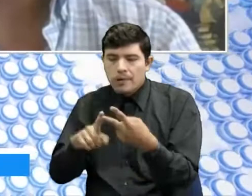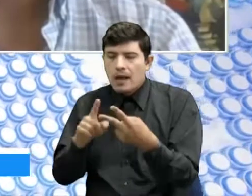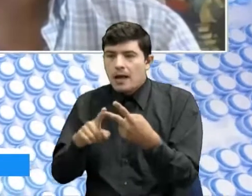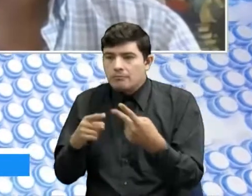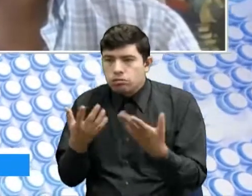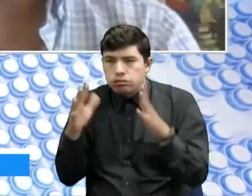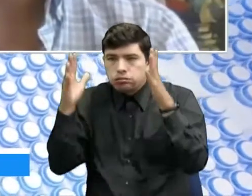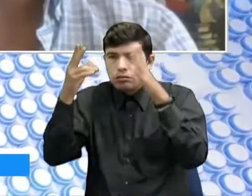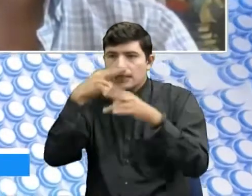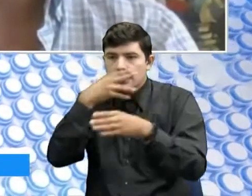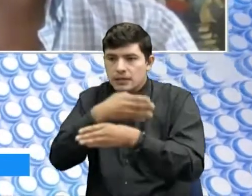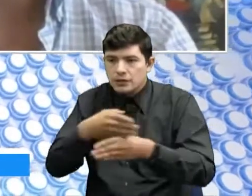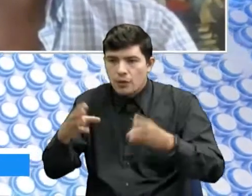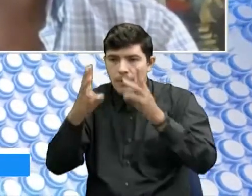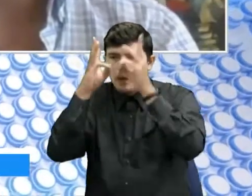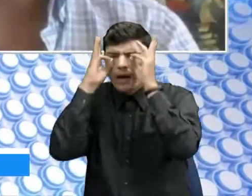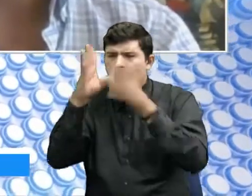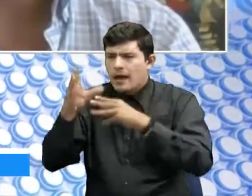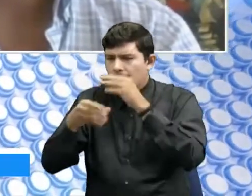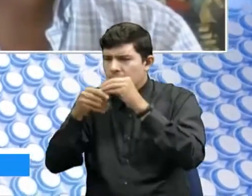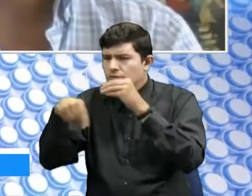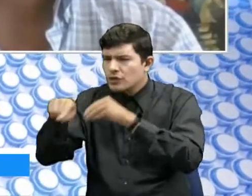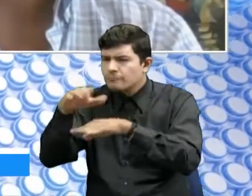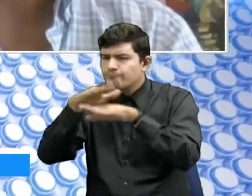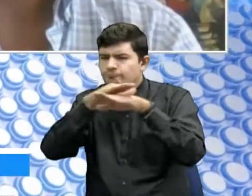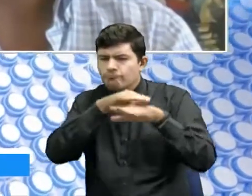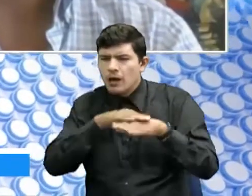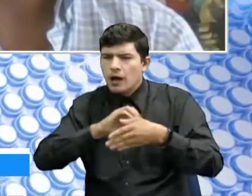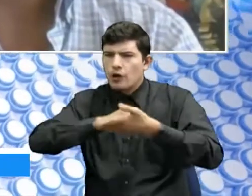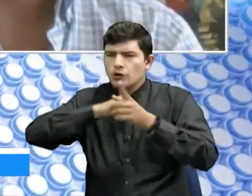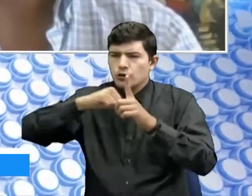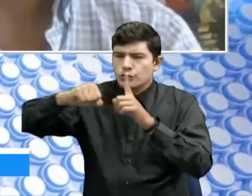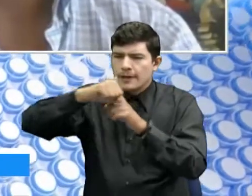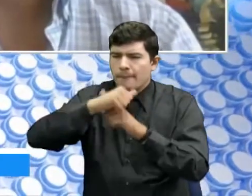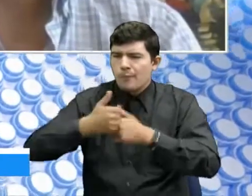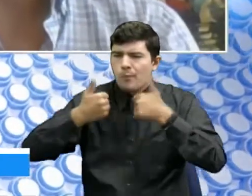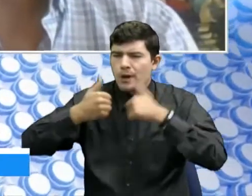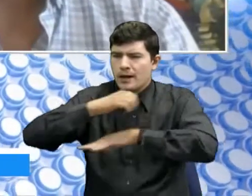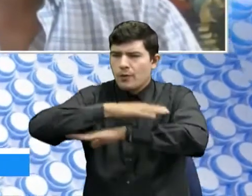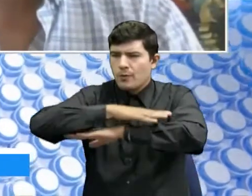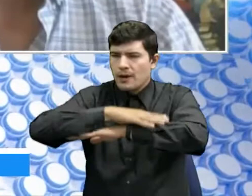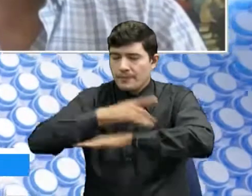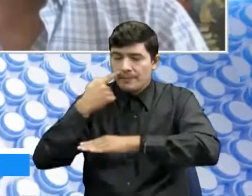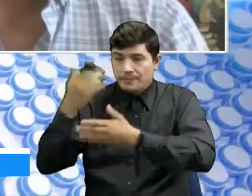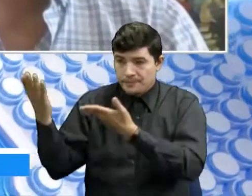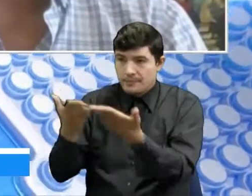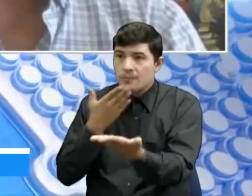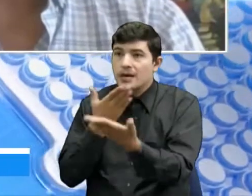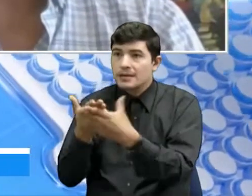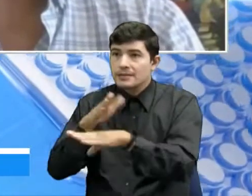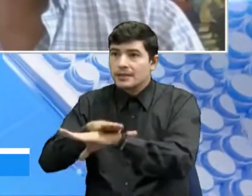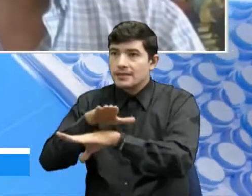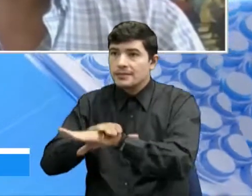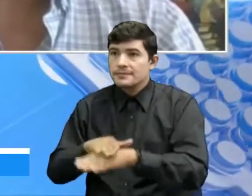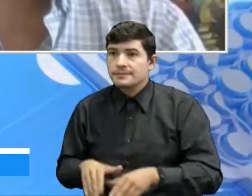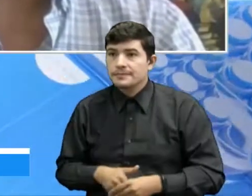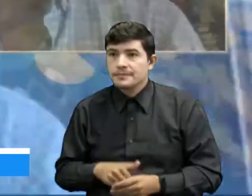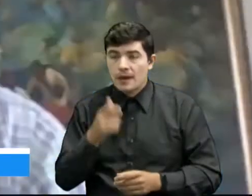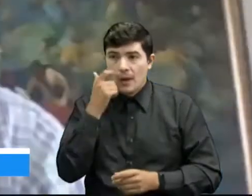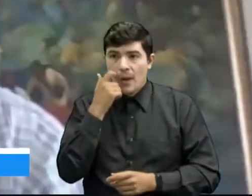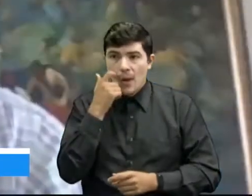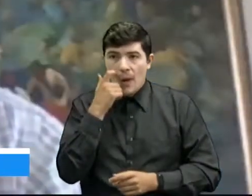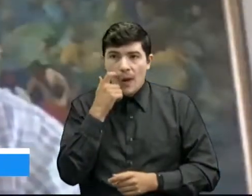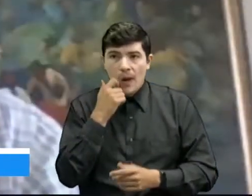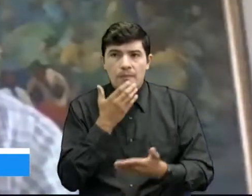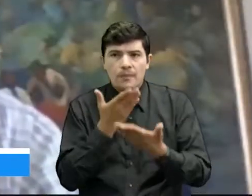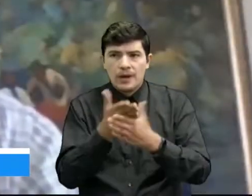hay que hacerle ese llamado como tal a la comunidad del buen comportamiento. Muy buenas tardes, secretario. Bienvenido a Oriente Noticias. Oscar, muy buenas